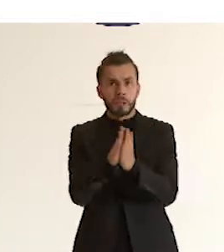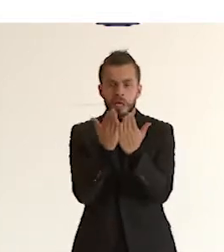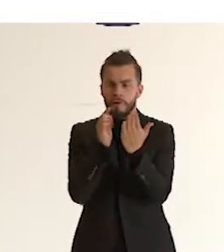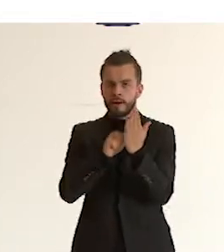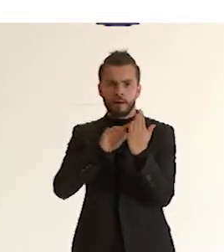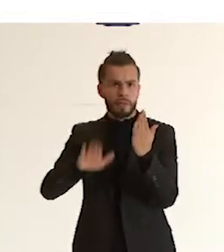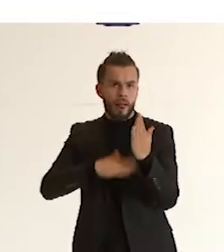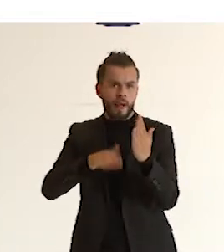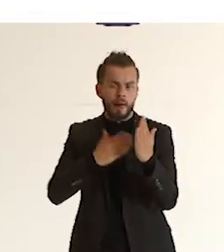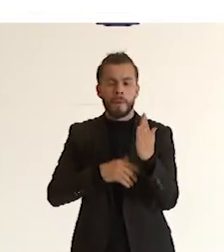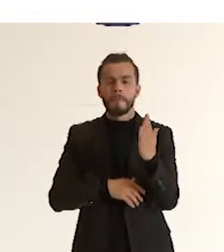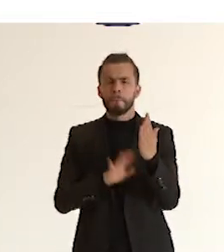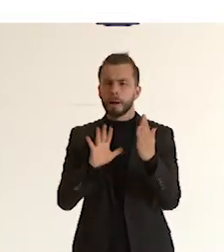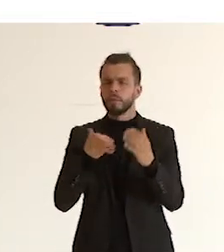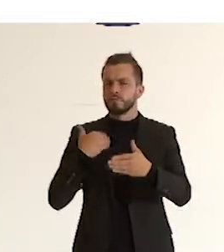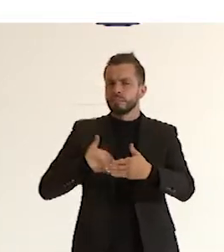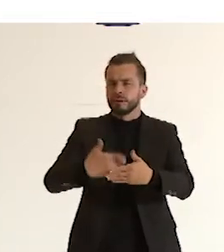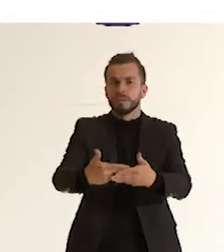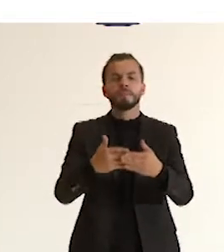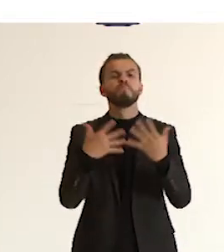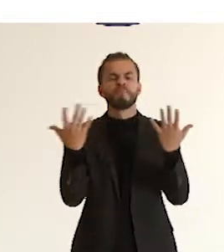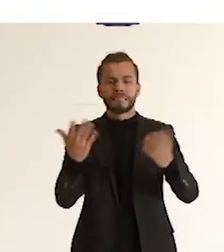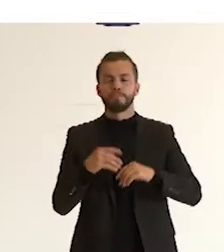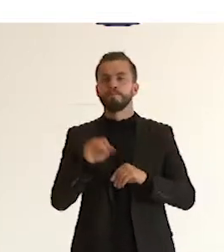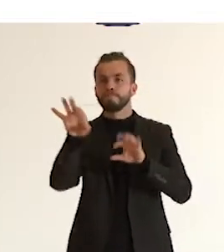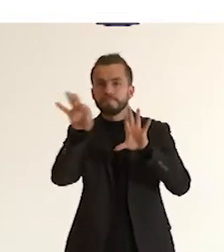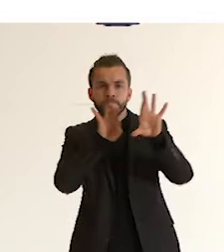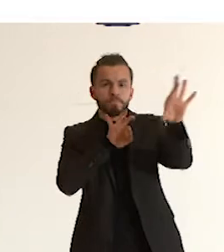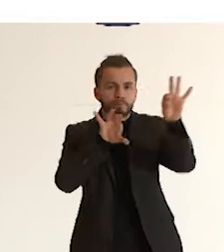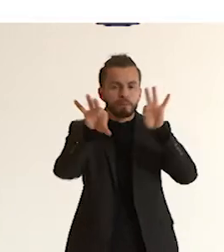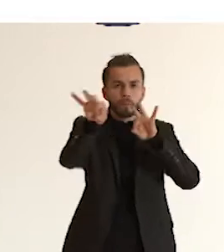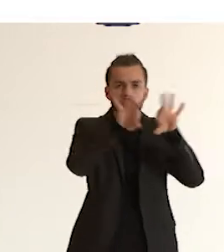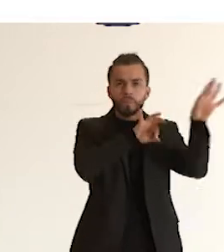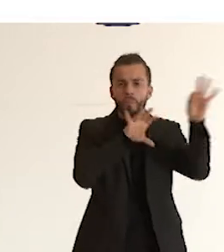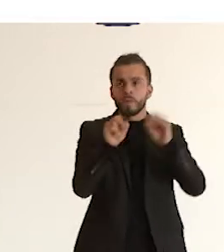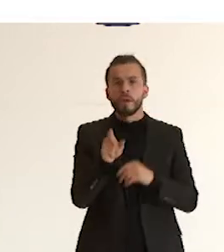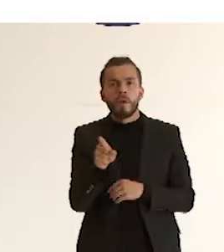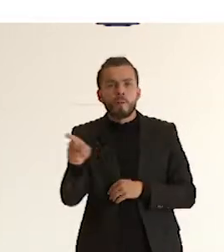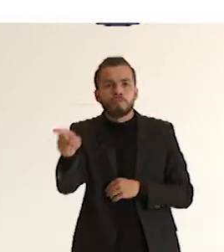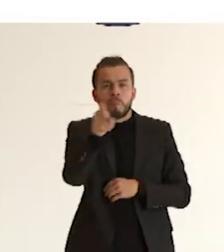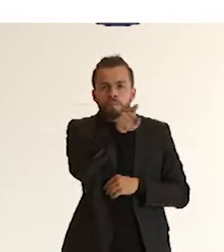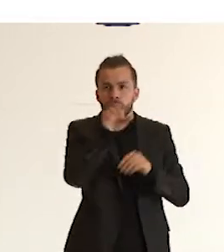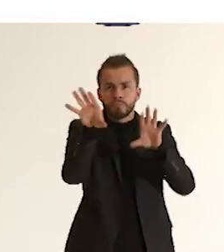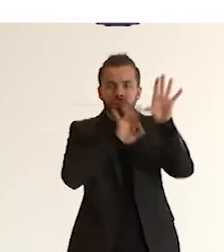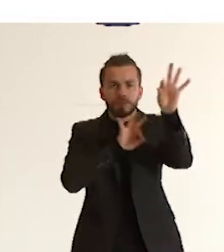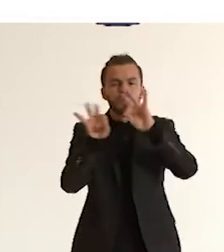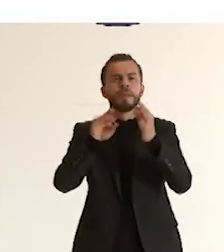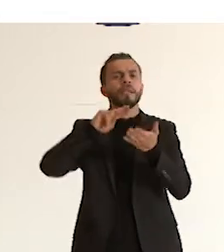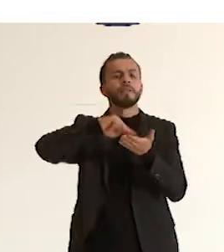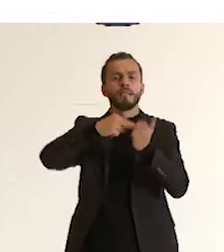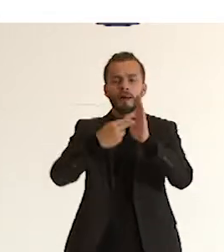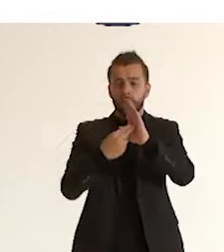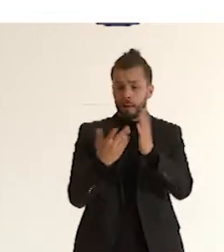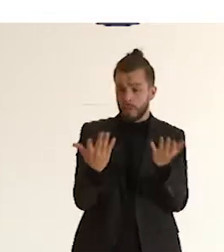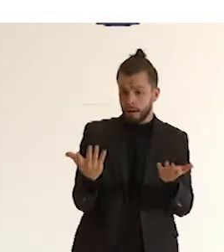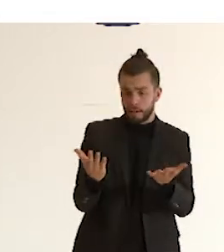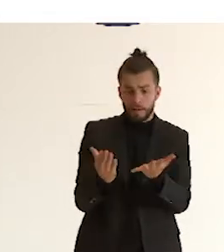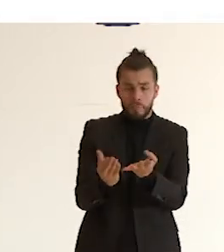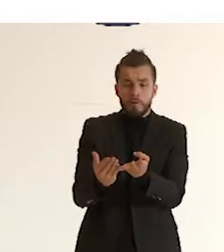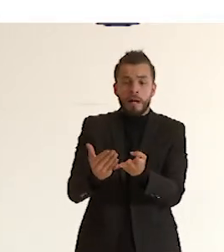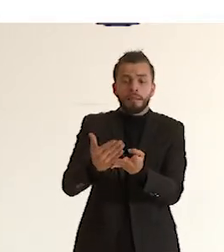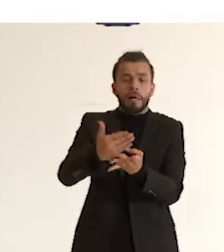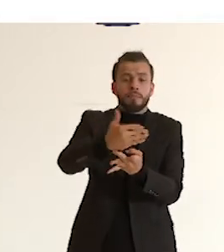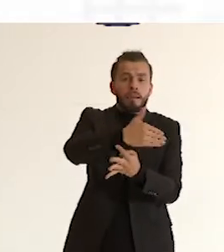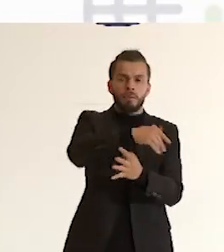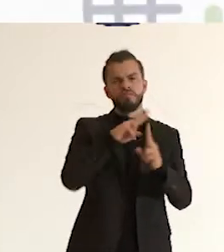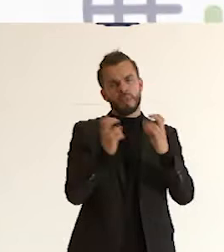años y es recoger distintos aspectos de esto qué entendemos por transversalidad no solamente es transversalidad en